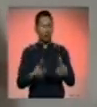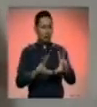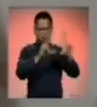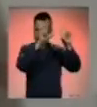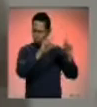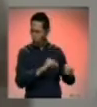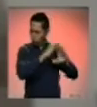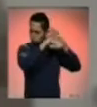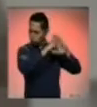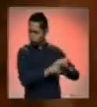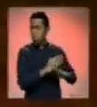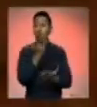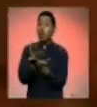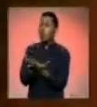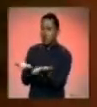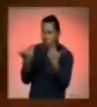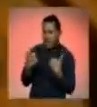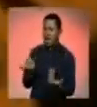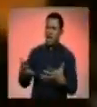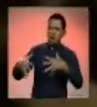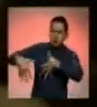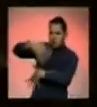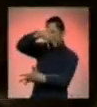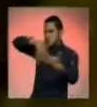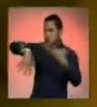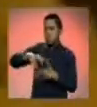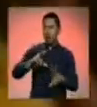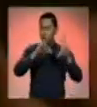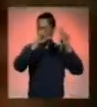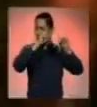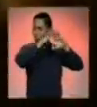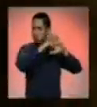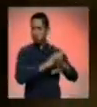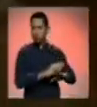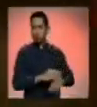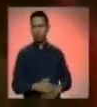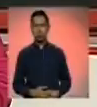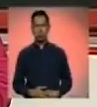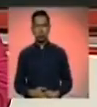no a sus propuestas de desestabilización. Uvel Onofre Gama con la mejor cobertura del país.